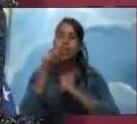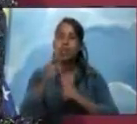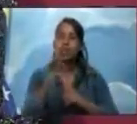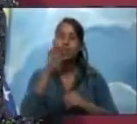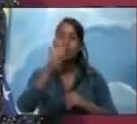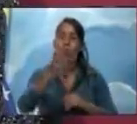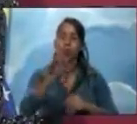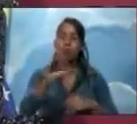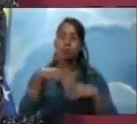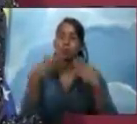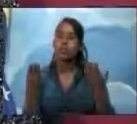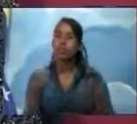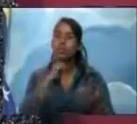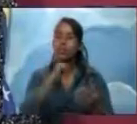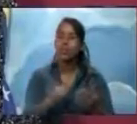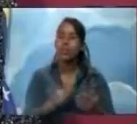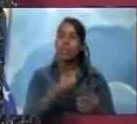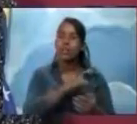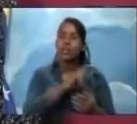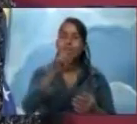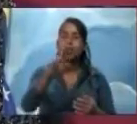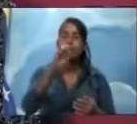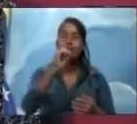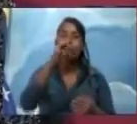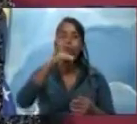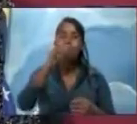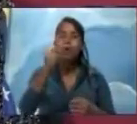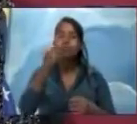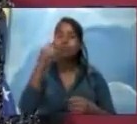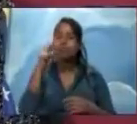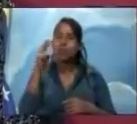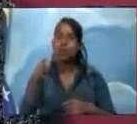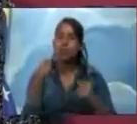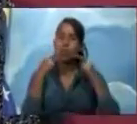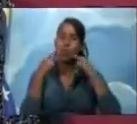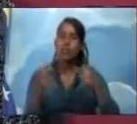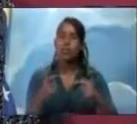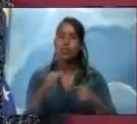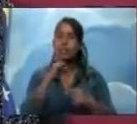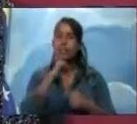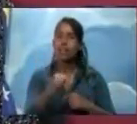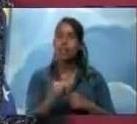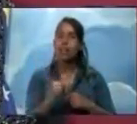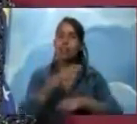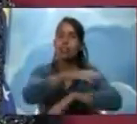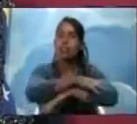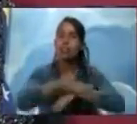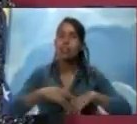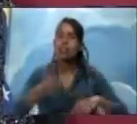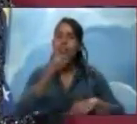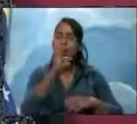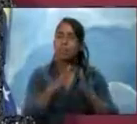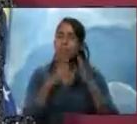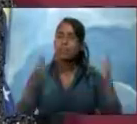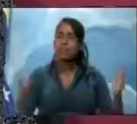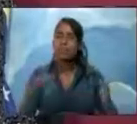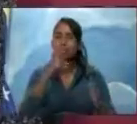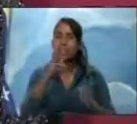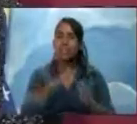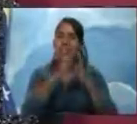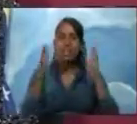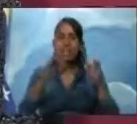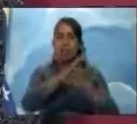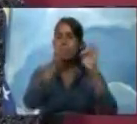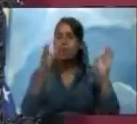cuarto imperio, que es el imperio romano. Vemos cómo dice que era una bestia espantosa y terrible y en gran